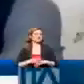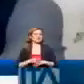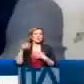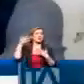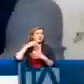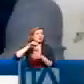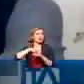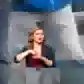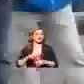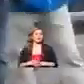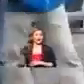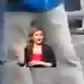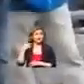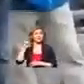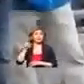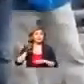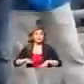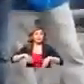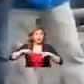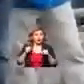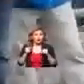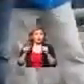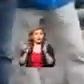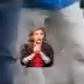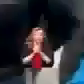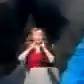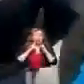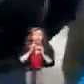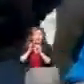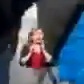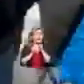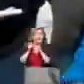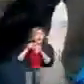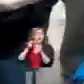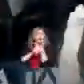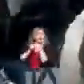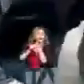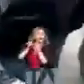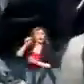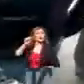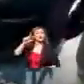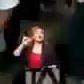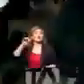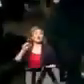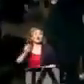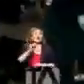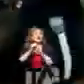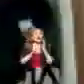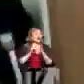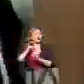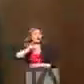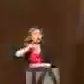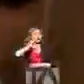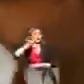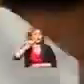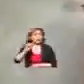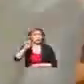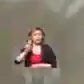Sobornos, la entidad, en cambio, sí aceptó girar una alerta de difusión en contra del exministro Walter Solís y en contra de Yamil